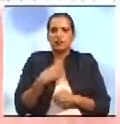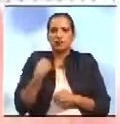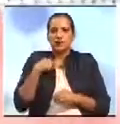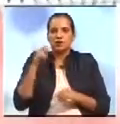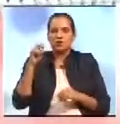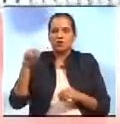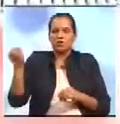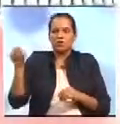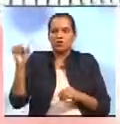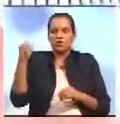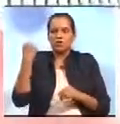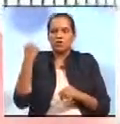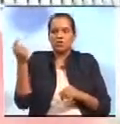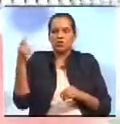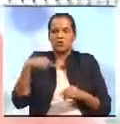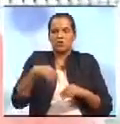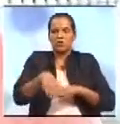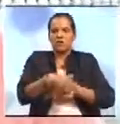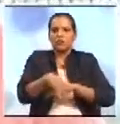sur? Sí, de allá para acá.